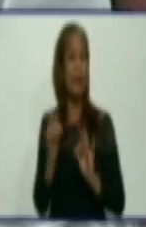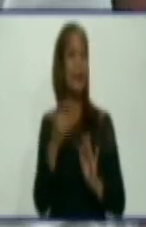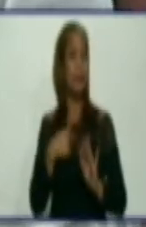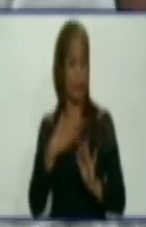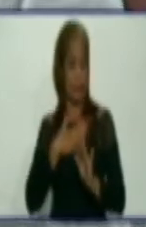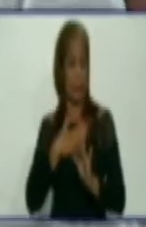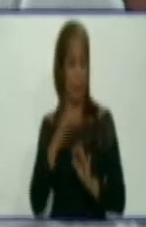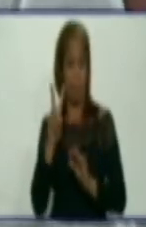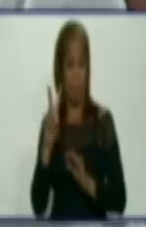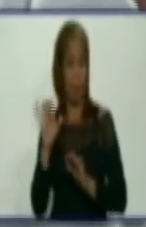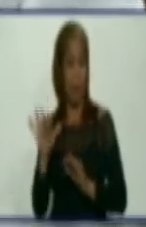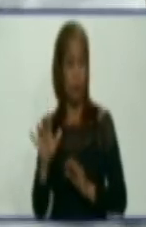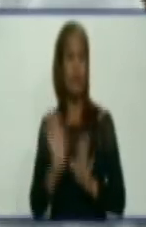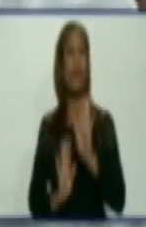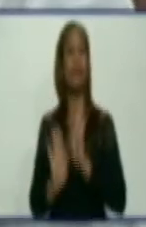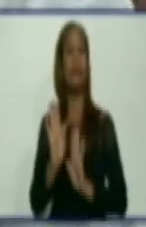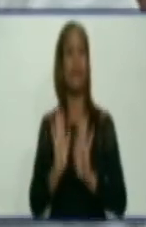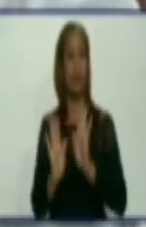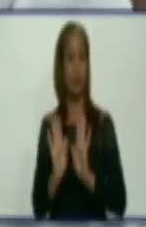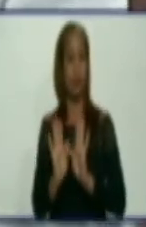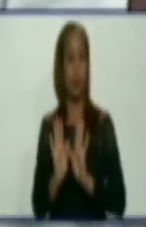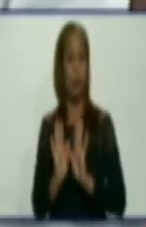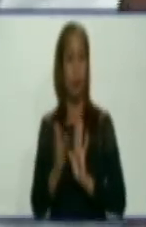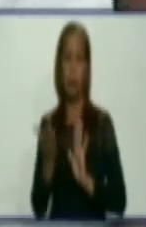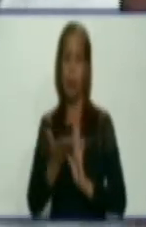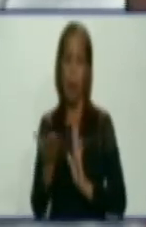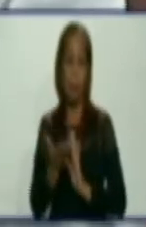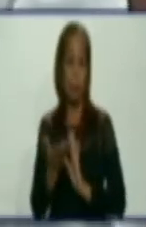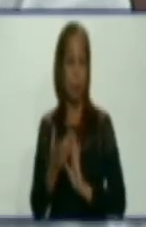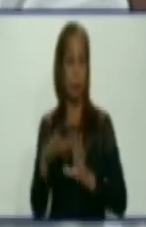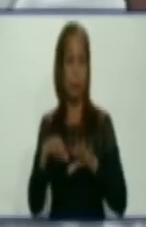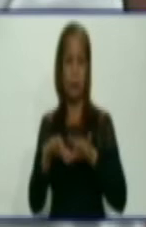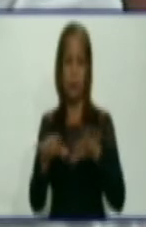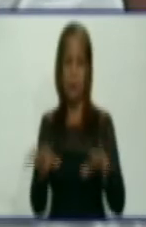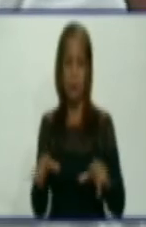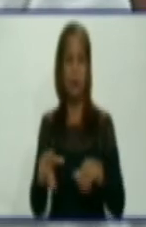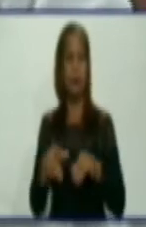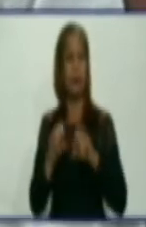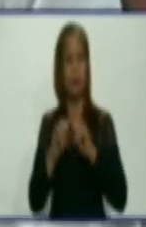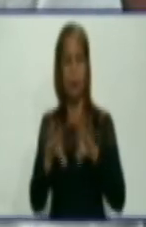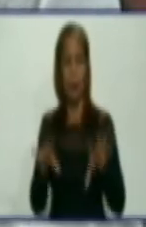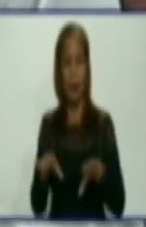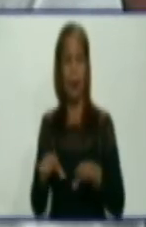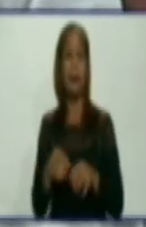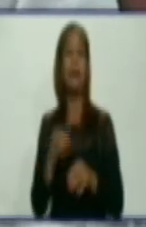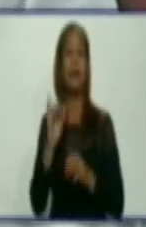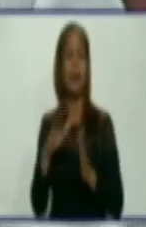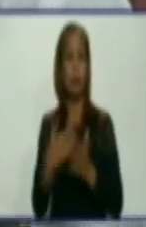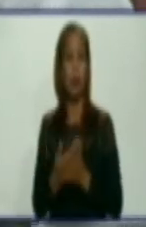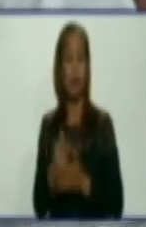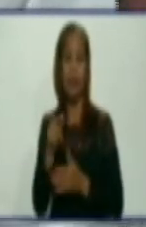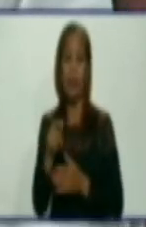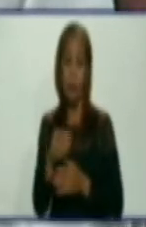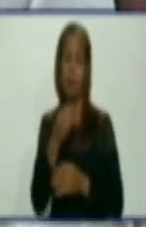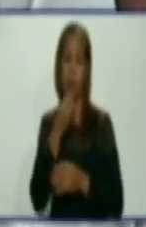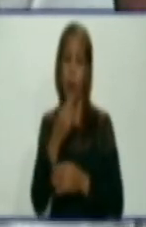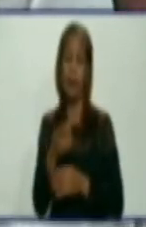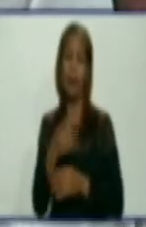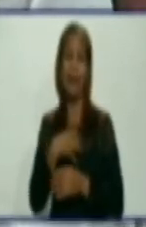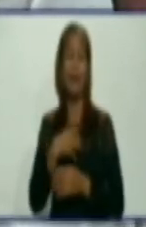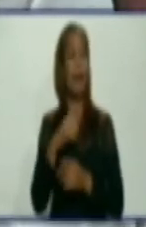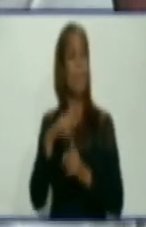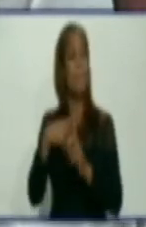se defiende, y la manera de defenderse es mutar y convertirse en una cepa más virulenta, más agresiva, y eso hoy indiscutiblemente que,